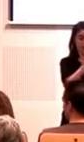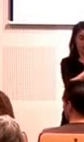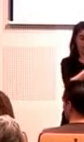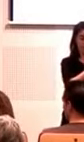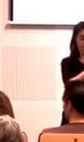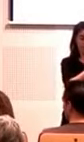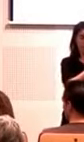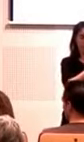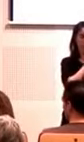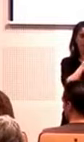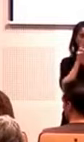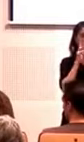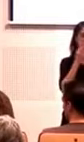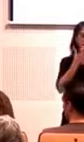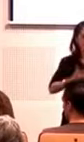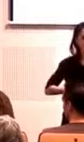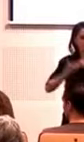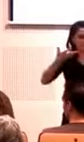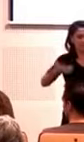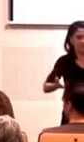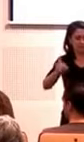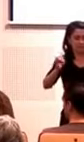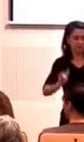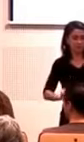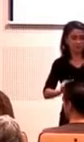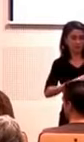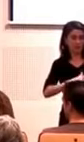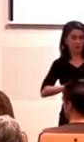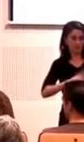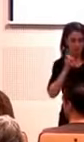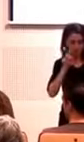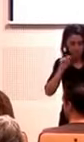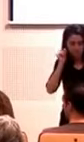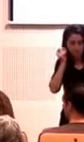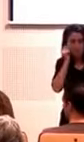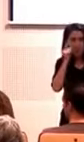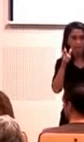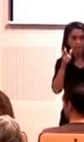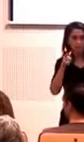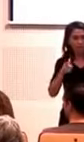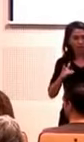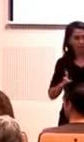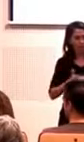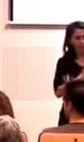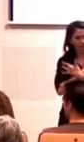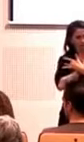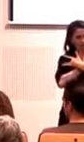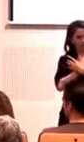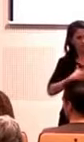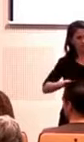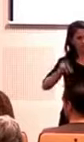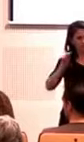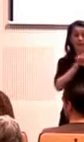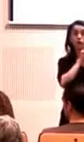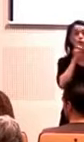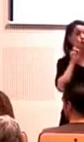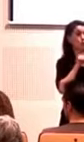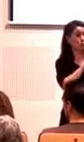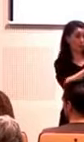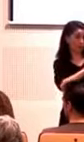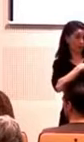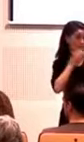tenga que ponerte en el baño y vea que has dejado de ser virgen. Esa mujer, esa que es tu madre, que en mi